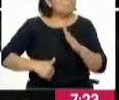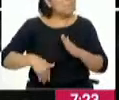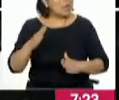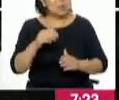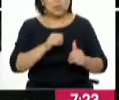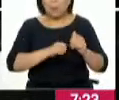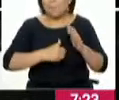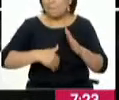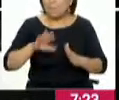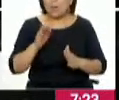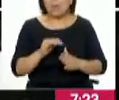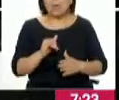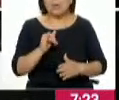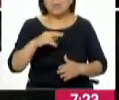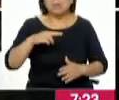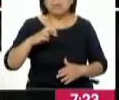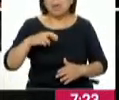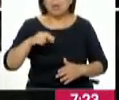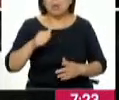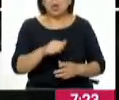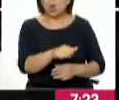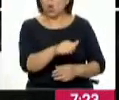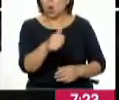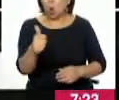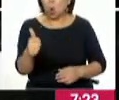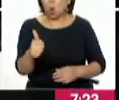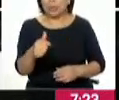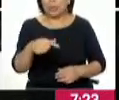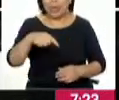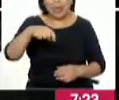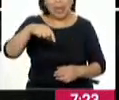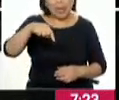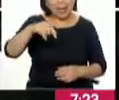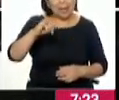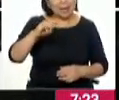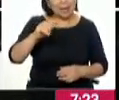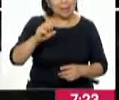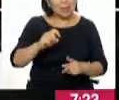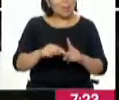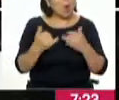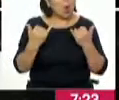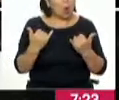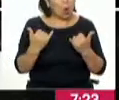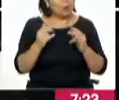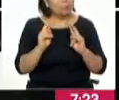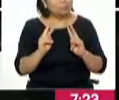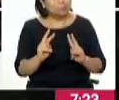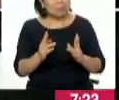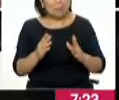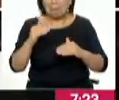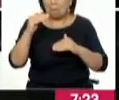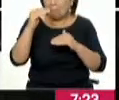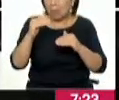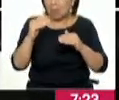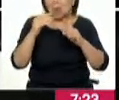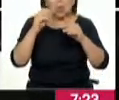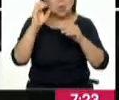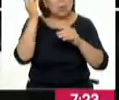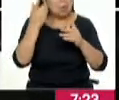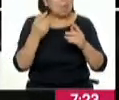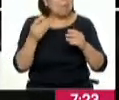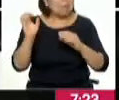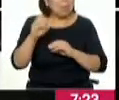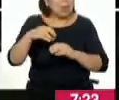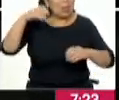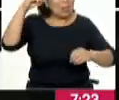afectada ha sido Imbabura. Uh-huh. Mientras que en Quito como tal, donde me encuentro, si bien hoy se ve un poco menos nublado y no ha habido